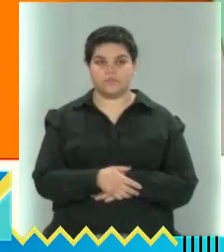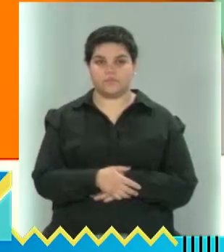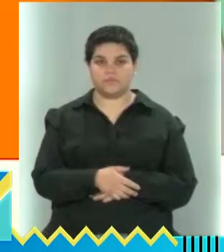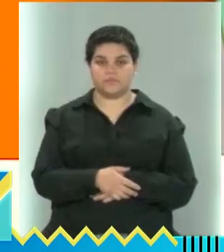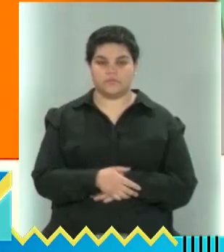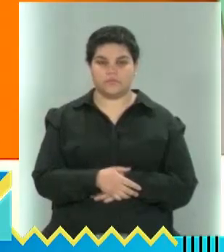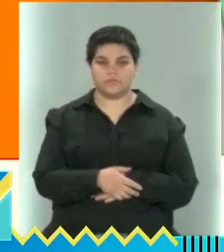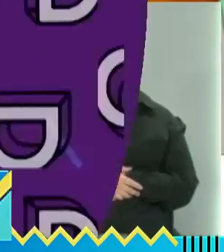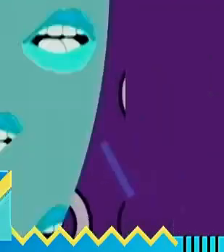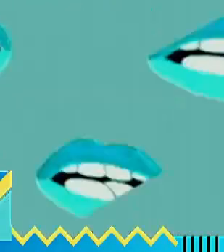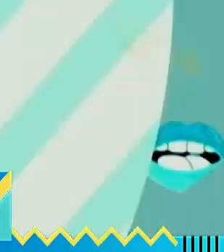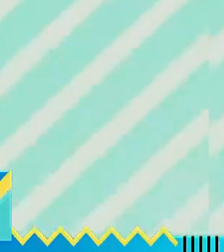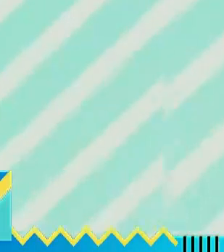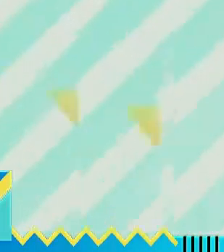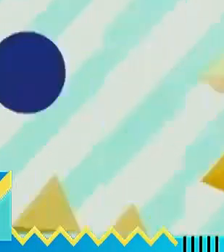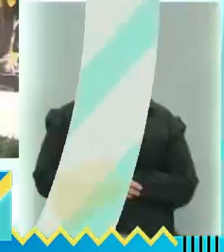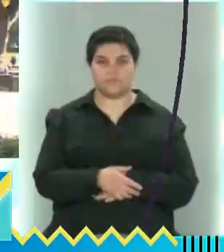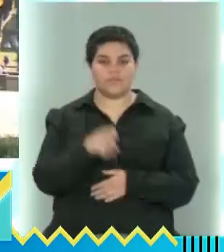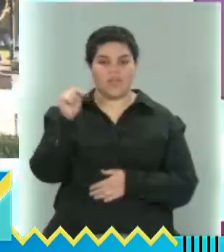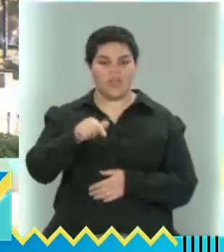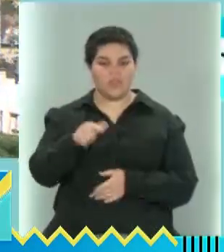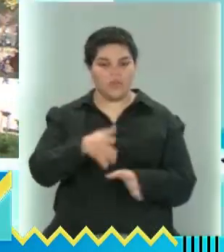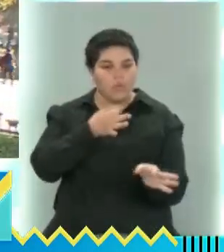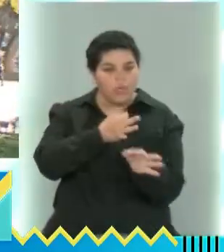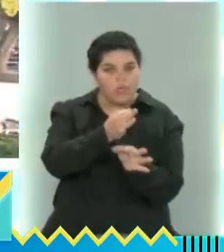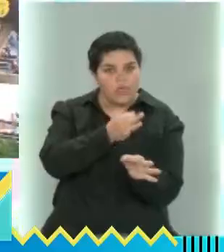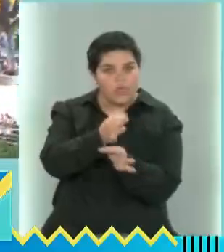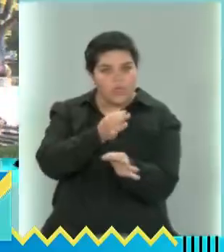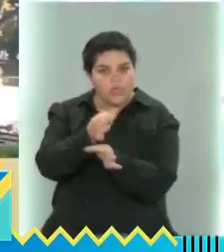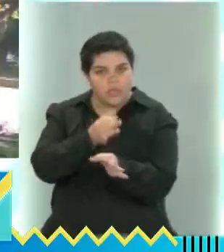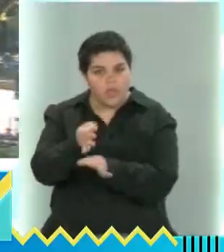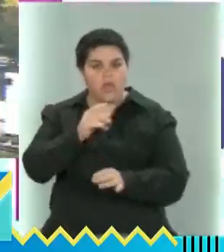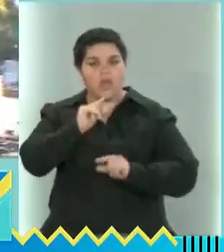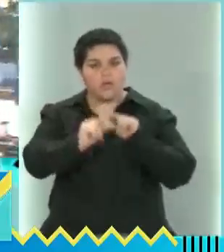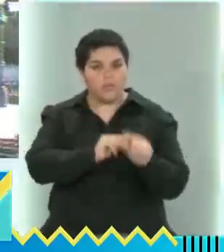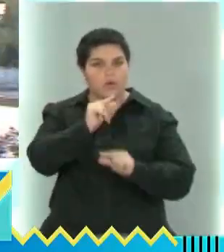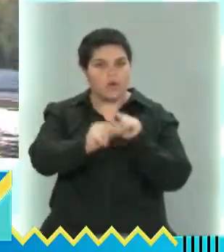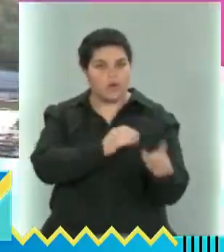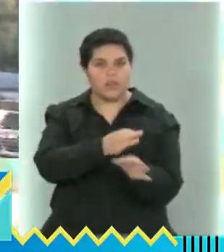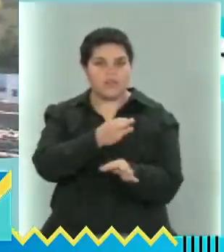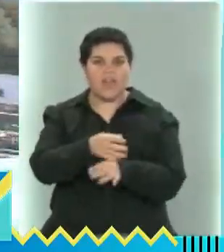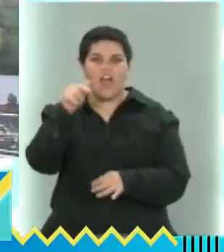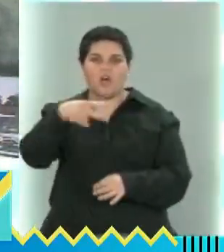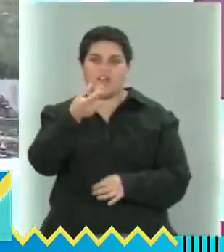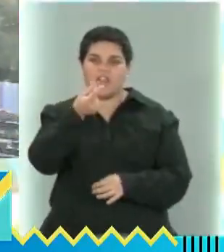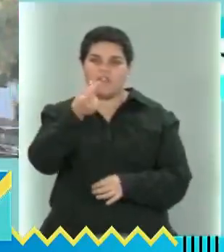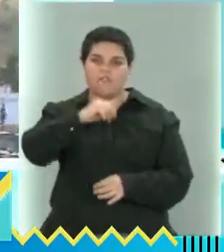de disciplinamiento, ofrecer hoy en día con los índices de inflación que tenemos